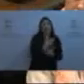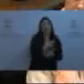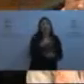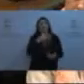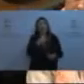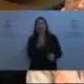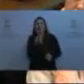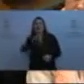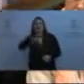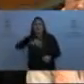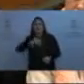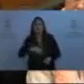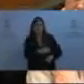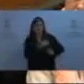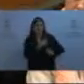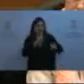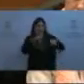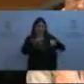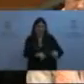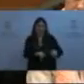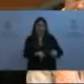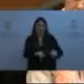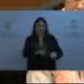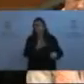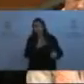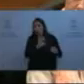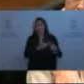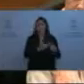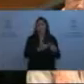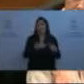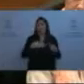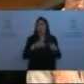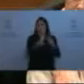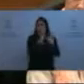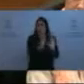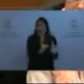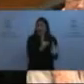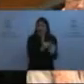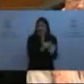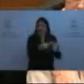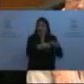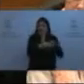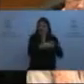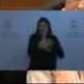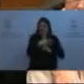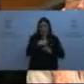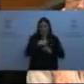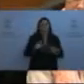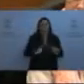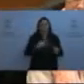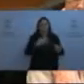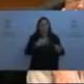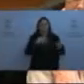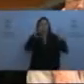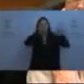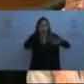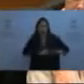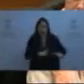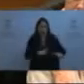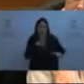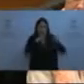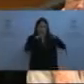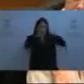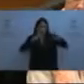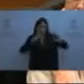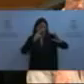ahora en tres meses ustedes ya ni respondan. Dos, que el estado de la capilla ya no dejen entrar porque teman que le puede quedar algo a alguien encima, que visto el tejado